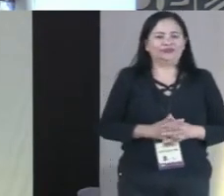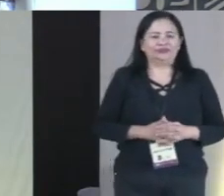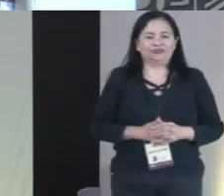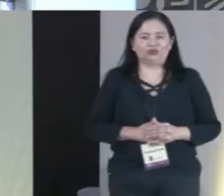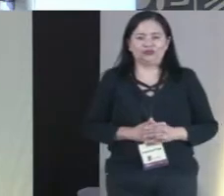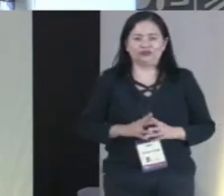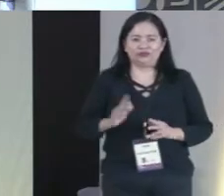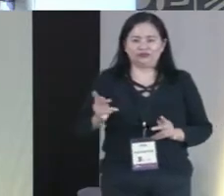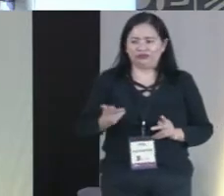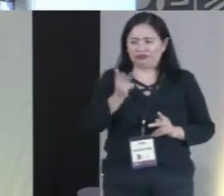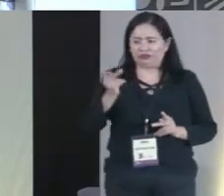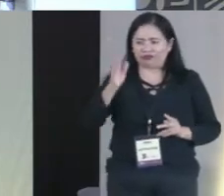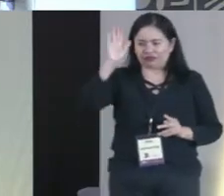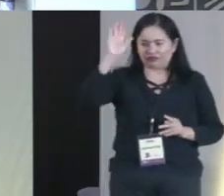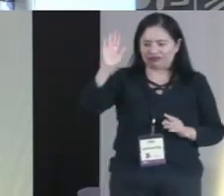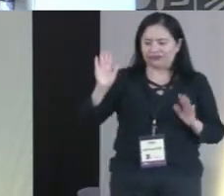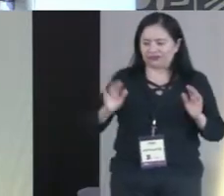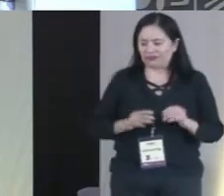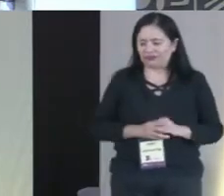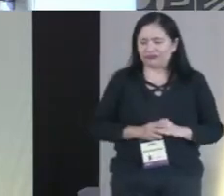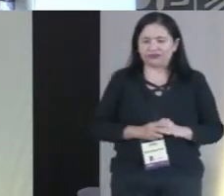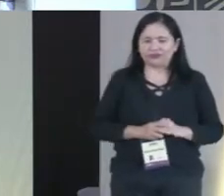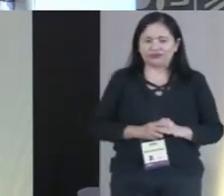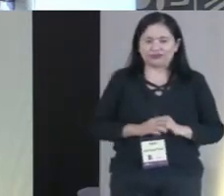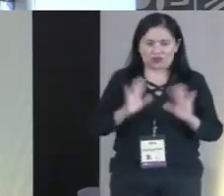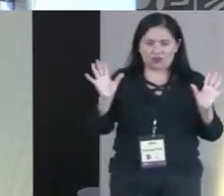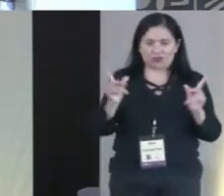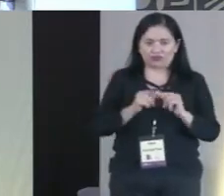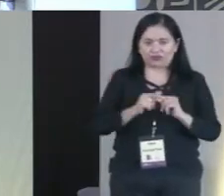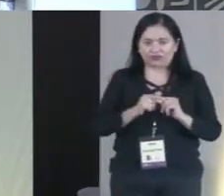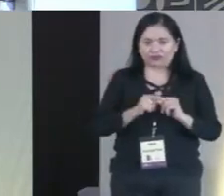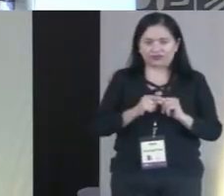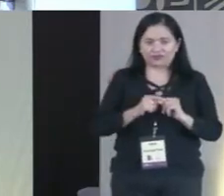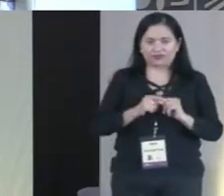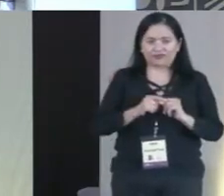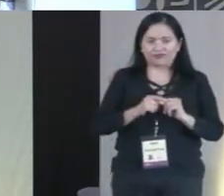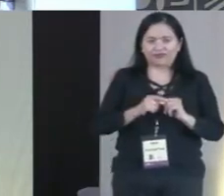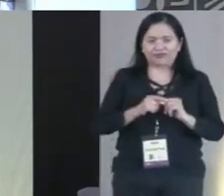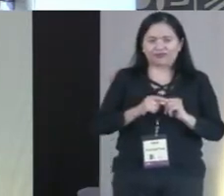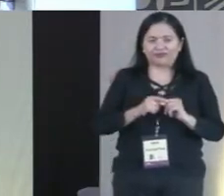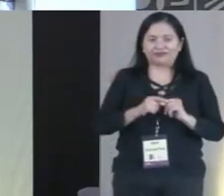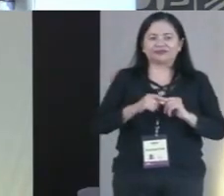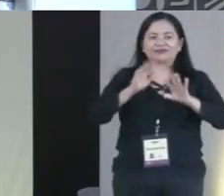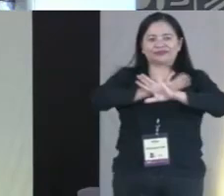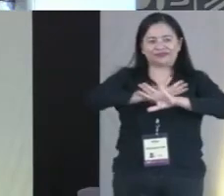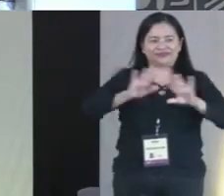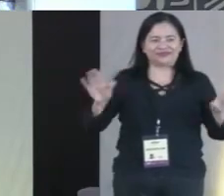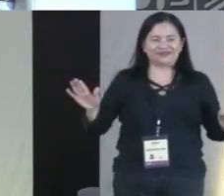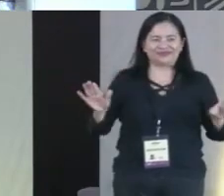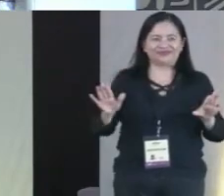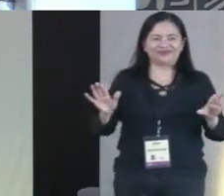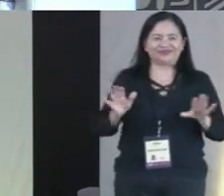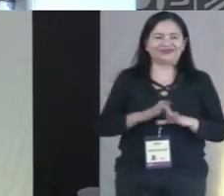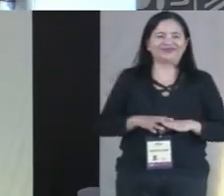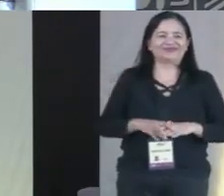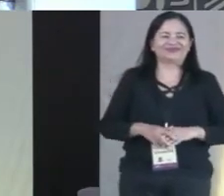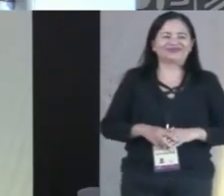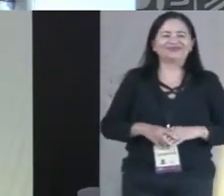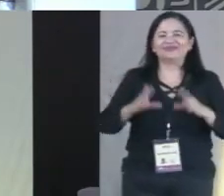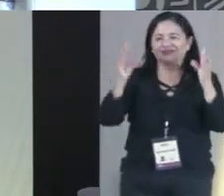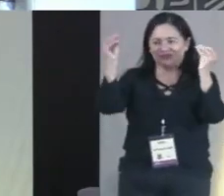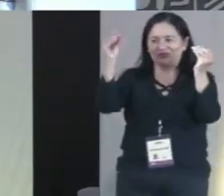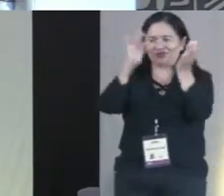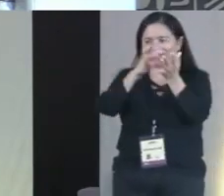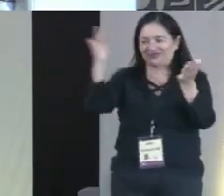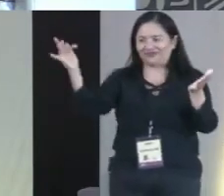A ver, ¿una pregunta más? Creo que ya es la hora. ¿O ya? ¿Ya nos vamos? Entonces ya nos vamos para no hacerle la mala obra a mi querido Temoris.